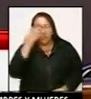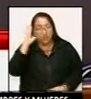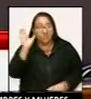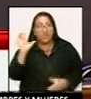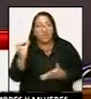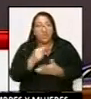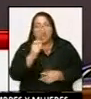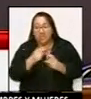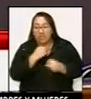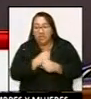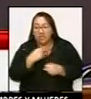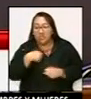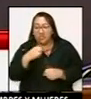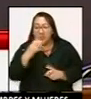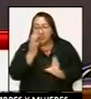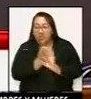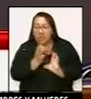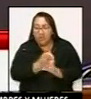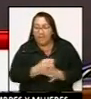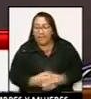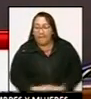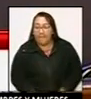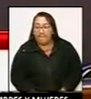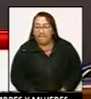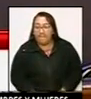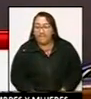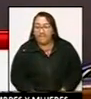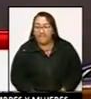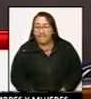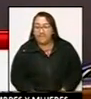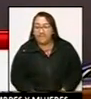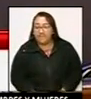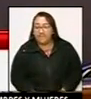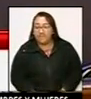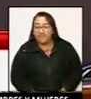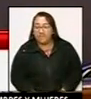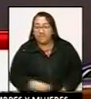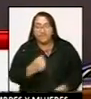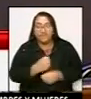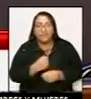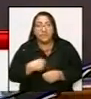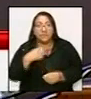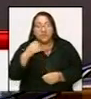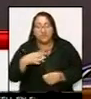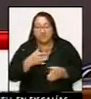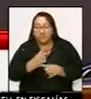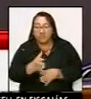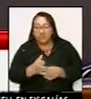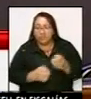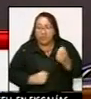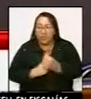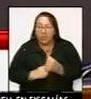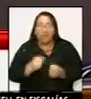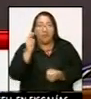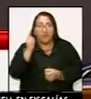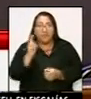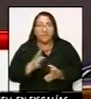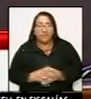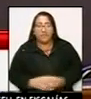sus trabajadoras sociales, sus psicólogos. Acá tienen que entrar nosotros como trabajadores sociales, apoyar al docente.